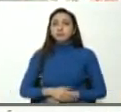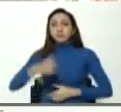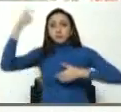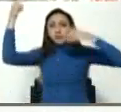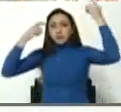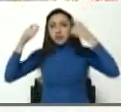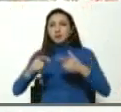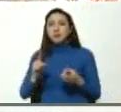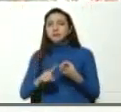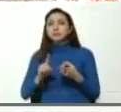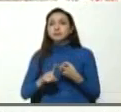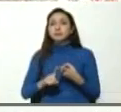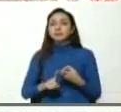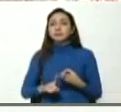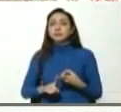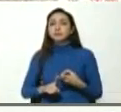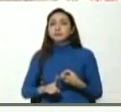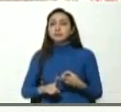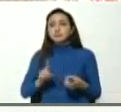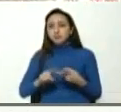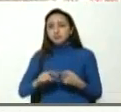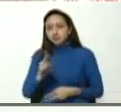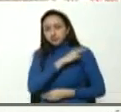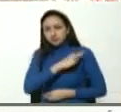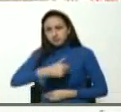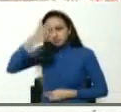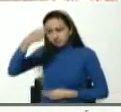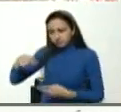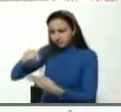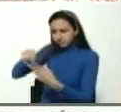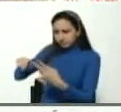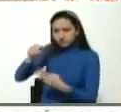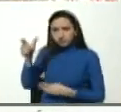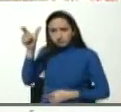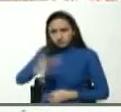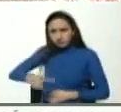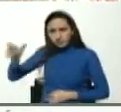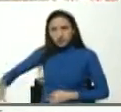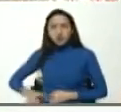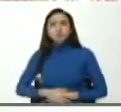chávez frías y jorge luís garcía carneiro